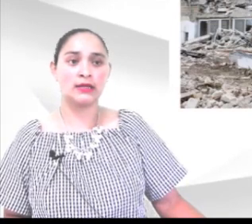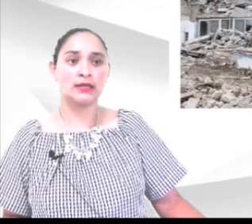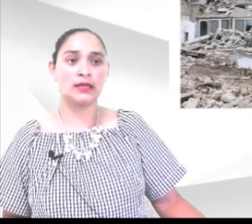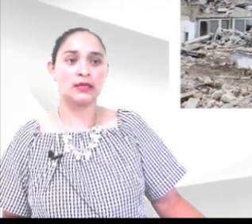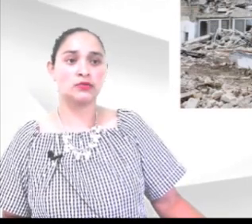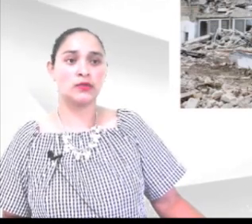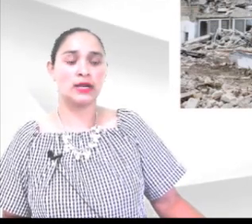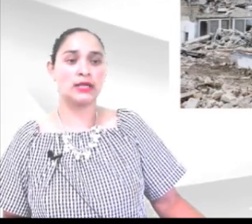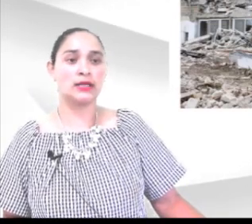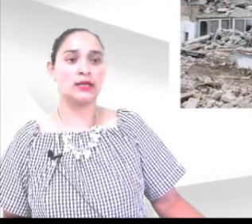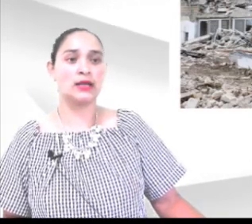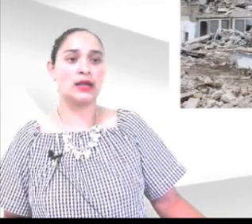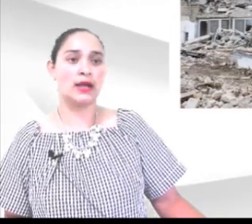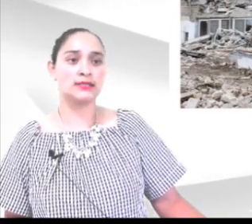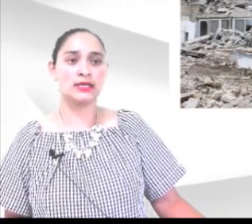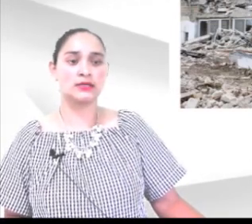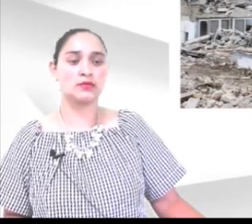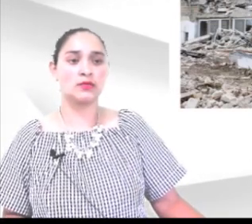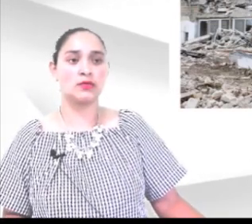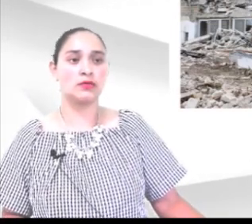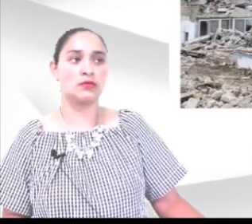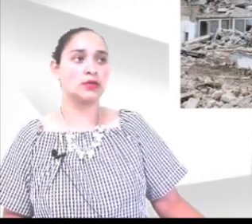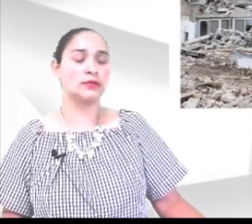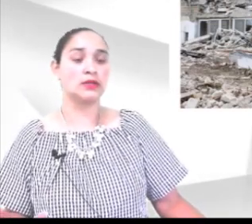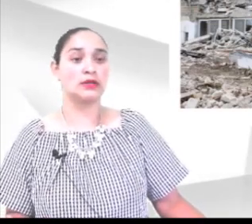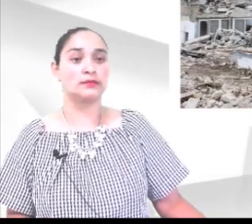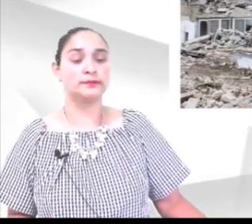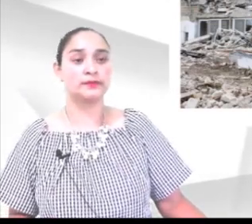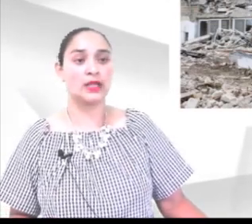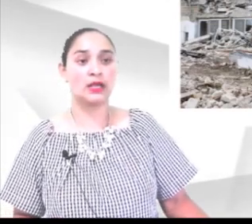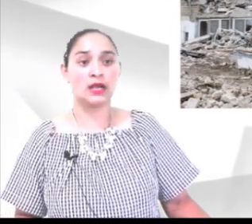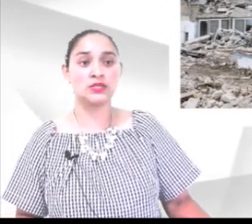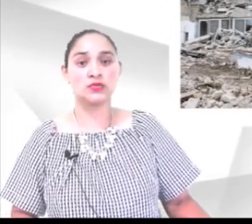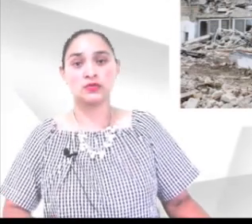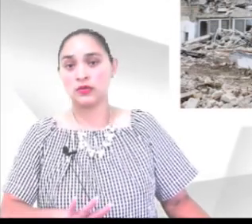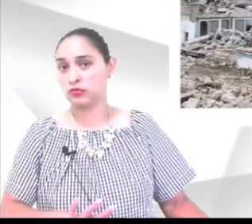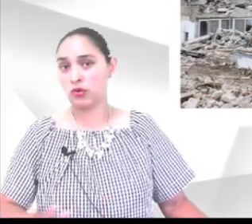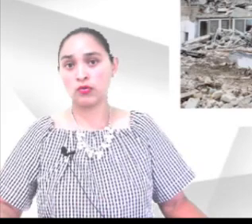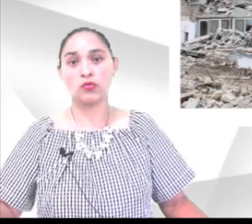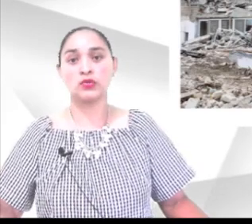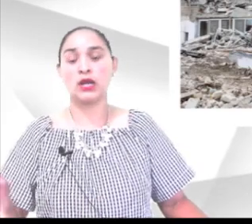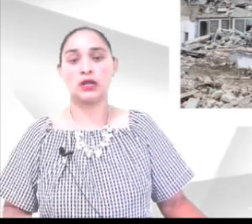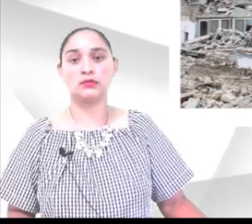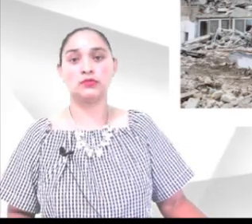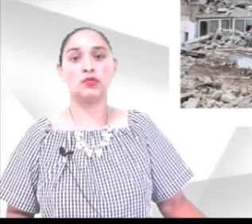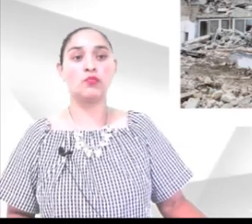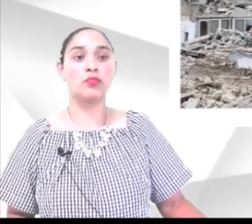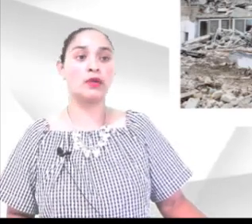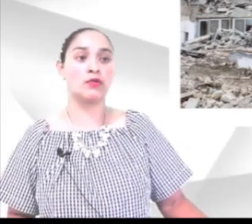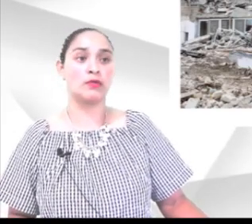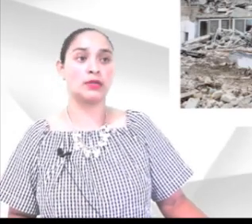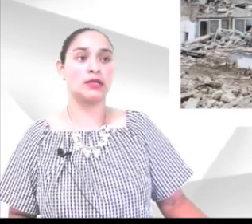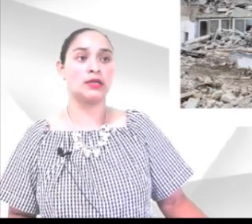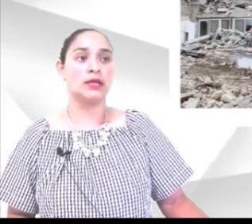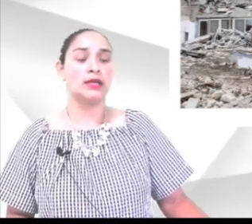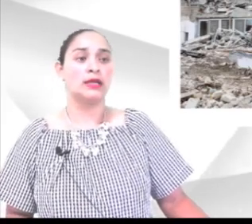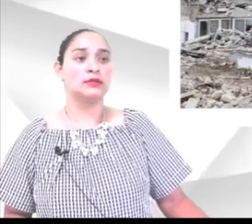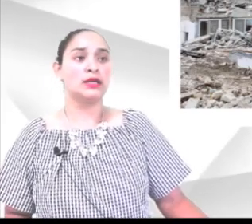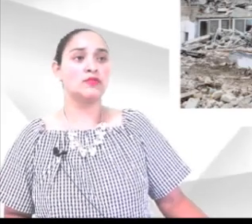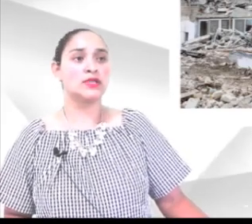¿verdad? Todas las casas o en casos todo un pueblo,